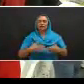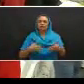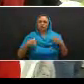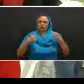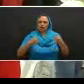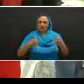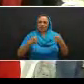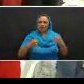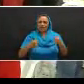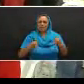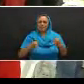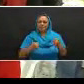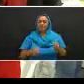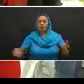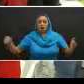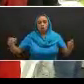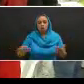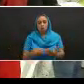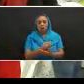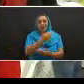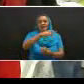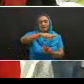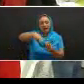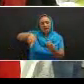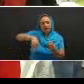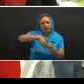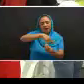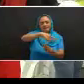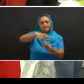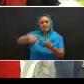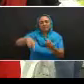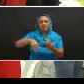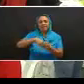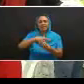nuevas fuerzas, nuevas